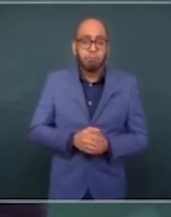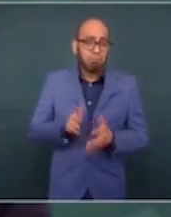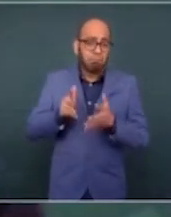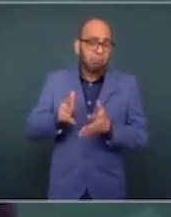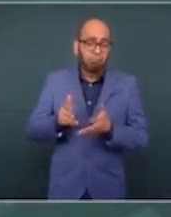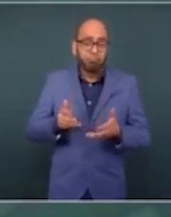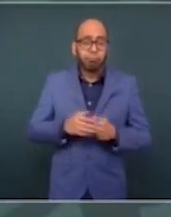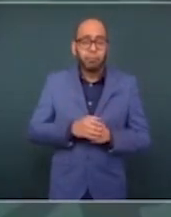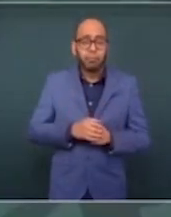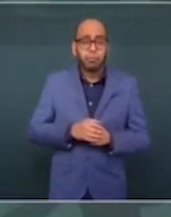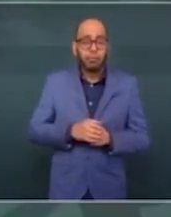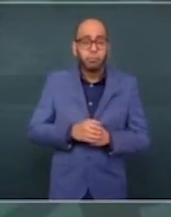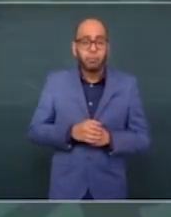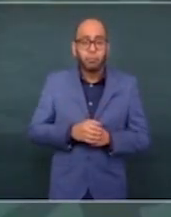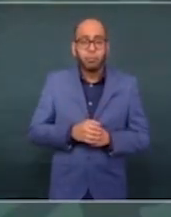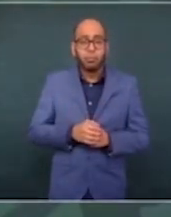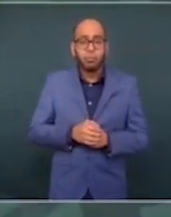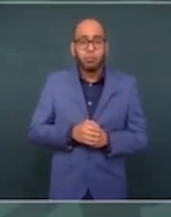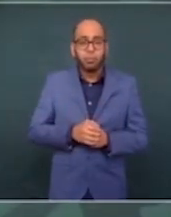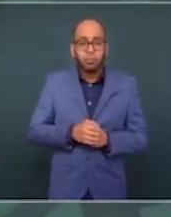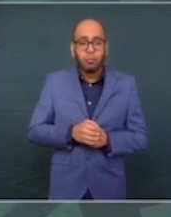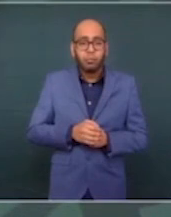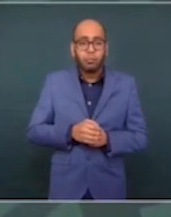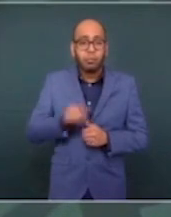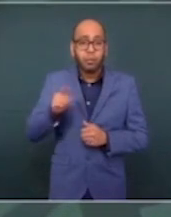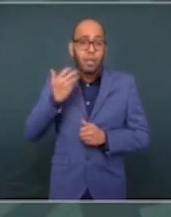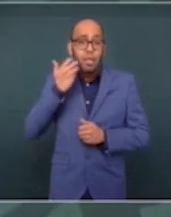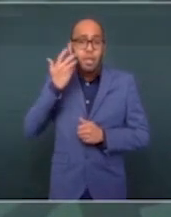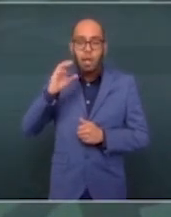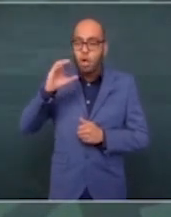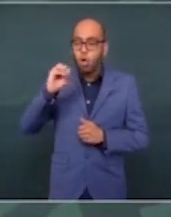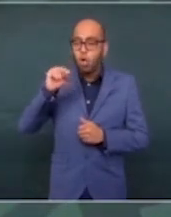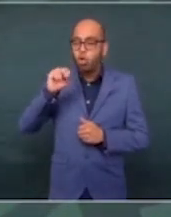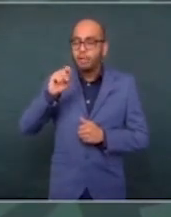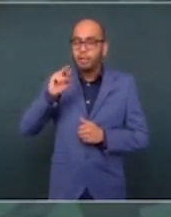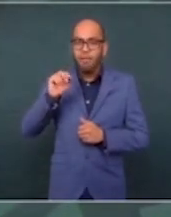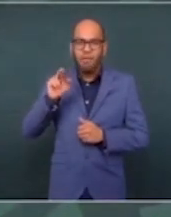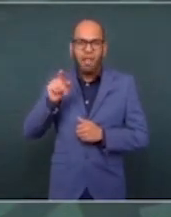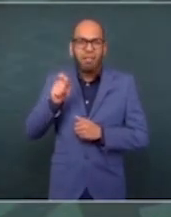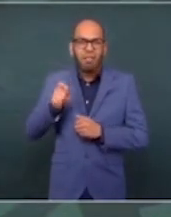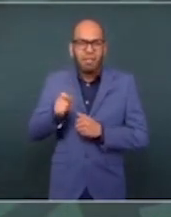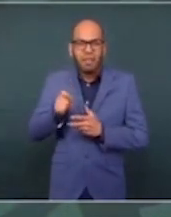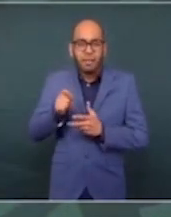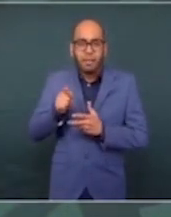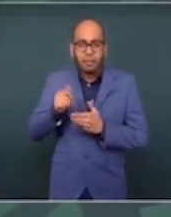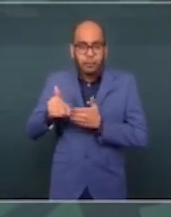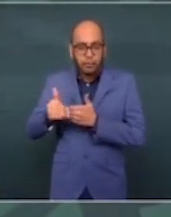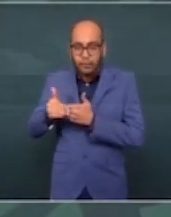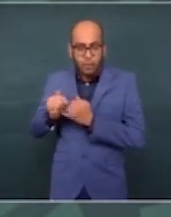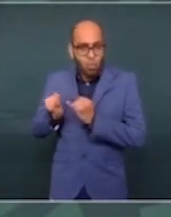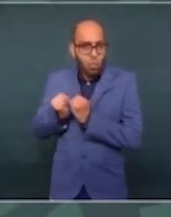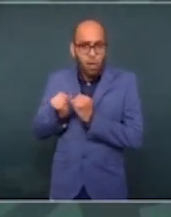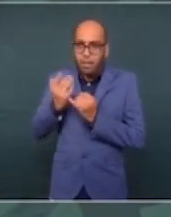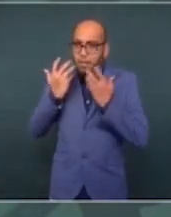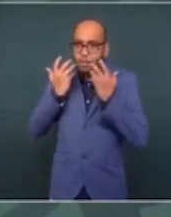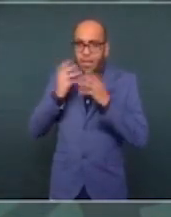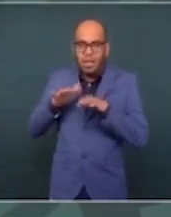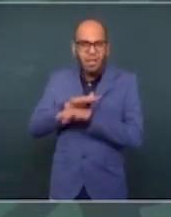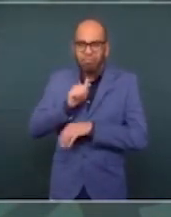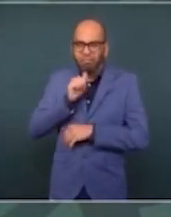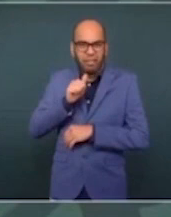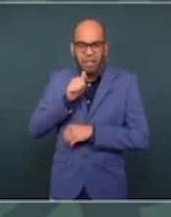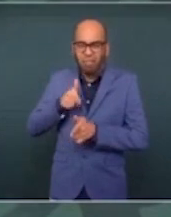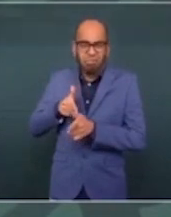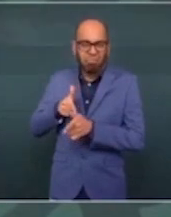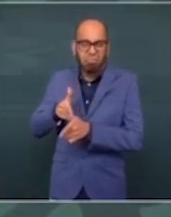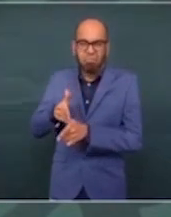sí mismas. Conservar pues mantener del statu quo, que las